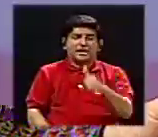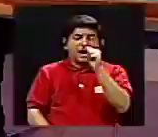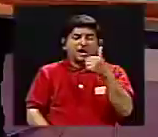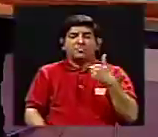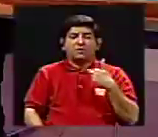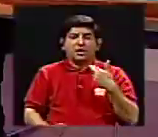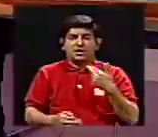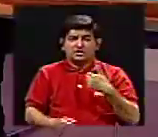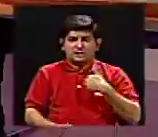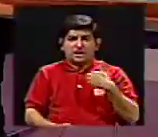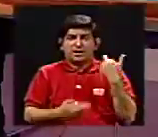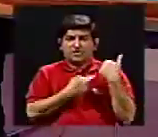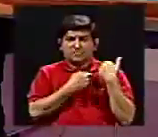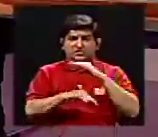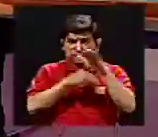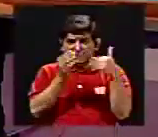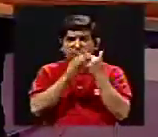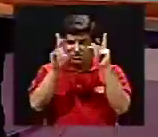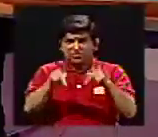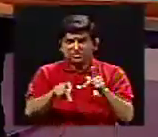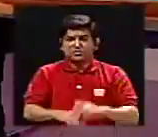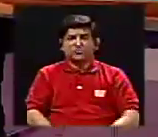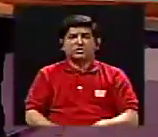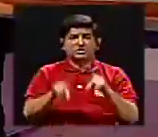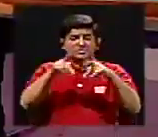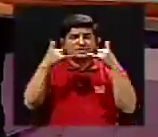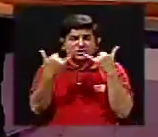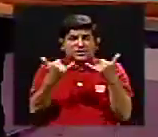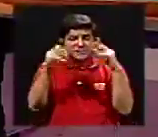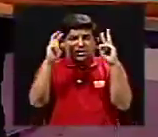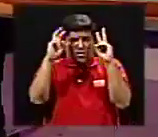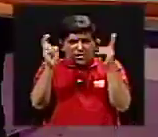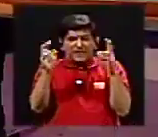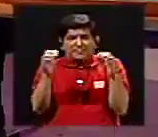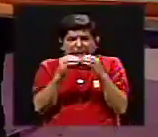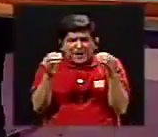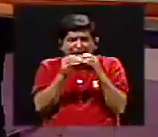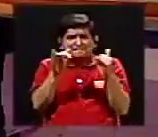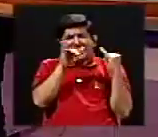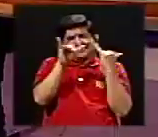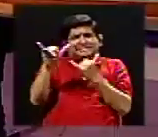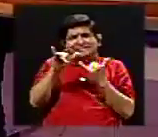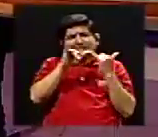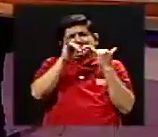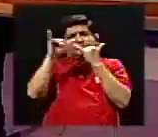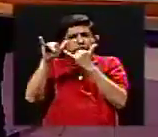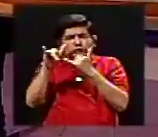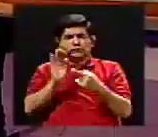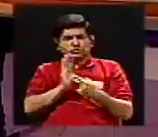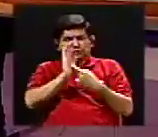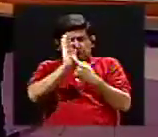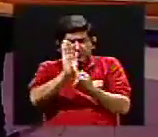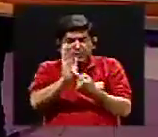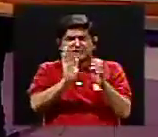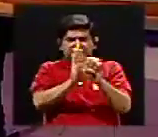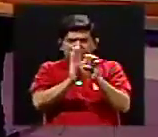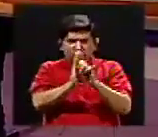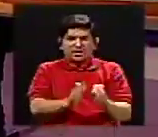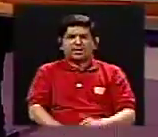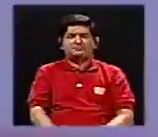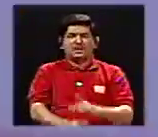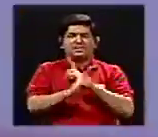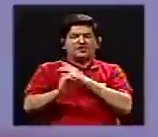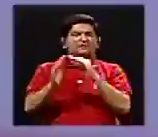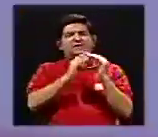competencia de todos. Y la gente, actualmente, el tema que más denuncias se presentan, por ejemplo, la Defensa